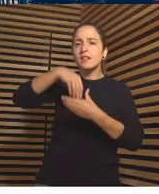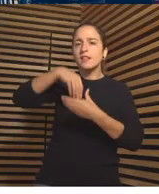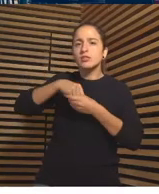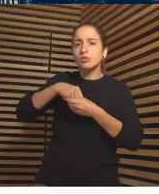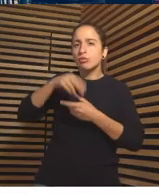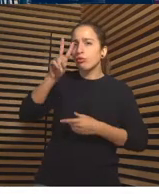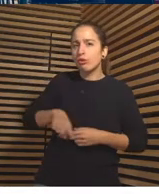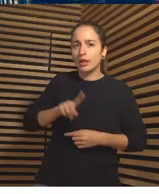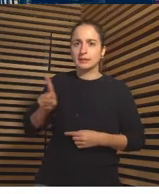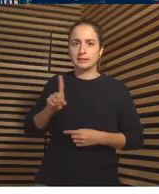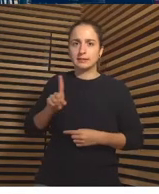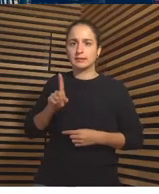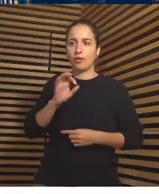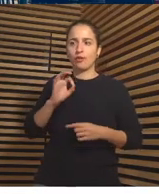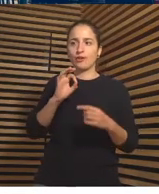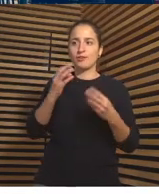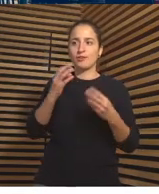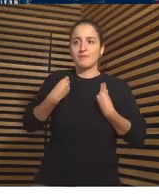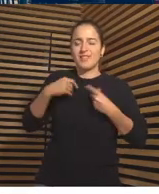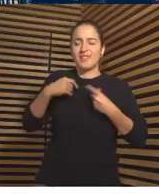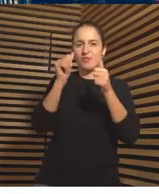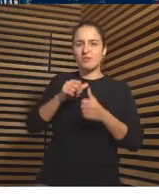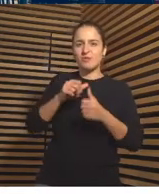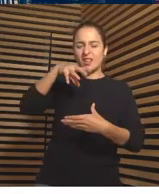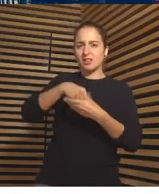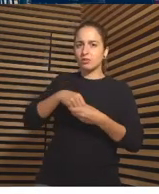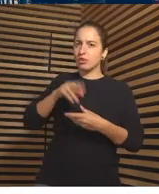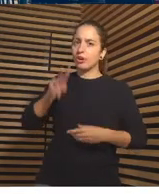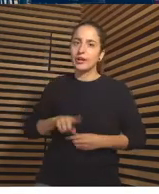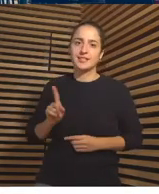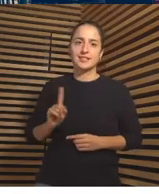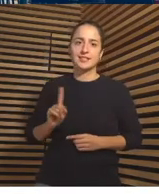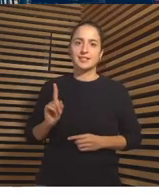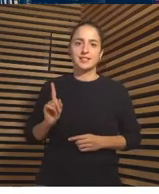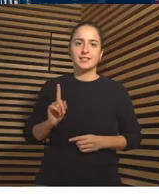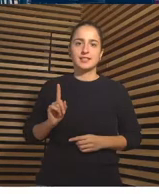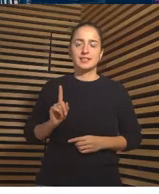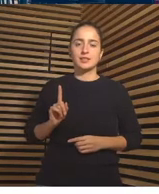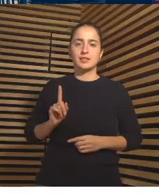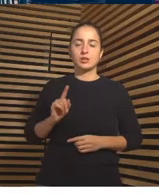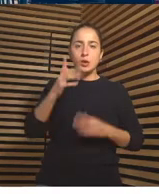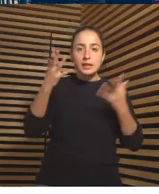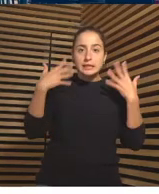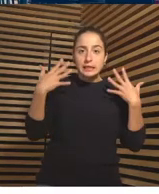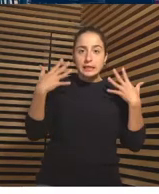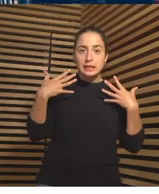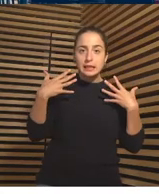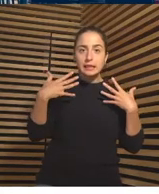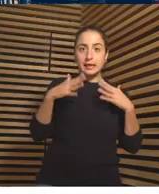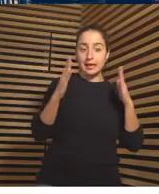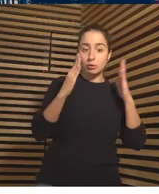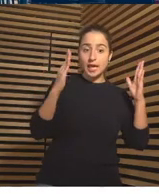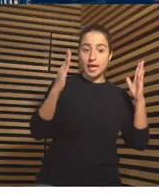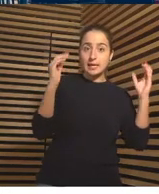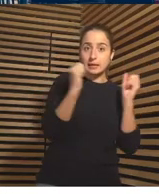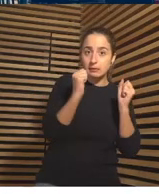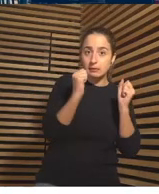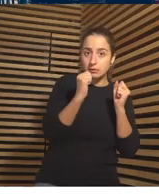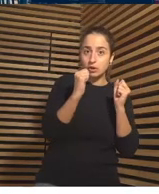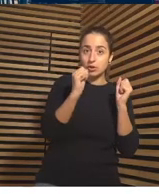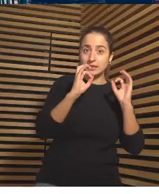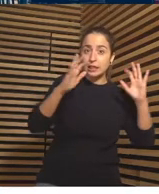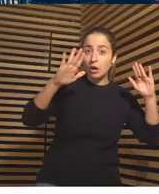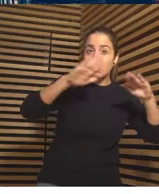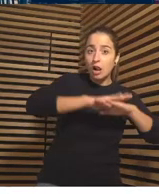nuestra forma de vivir. Una terraza en invierno y de noche,